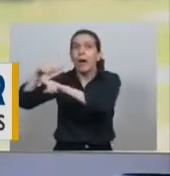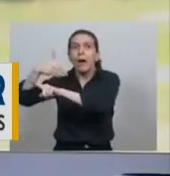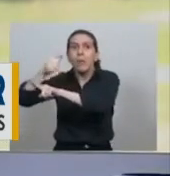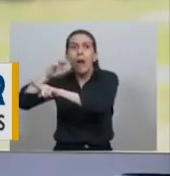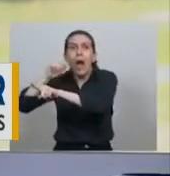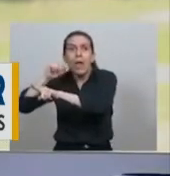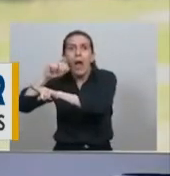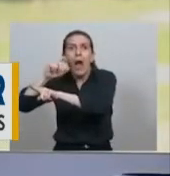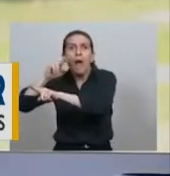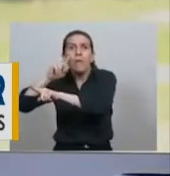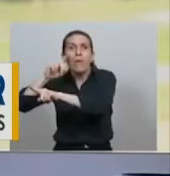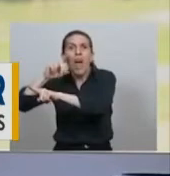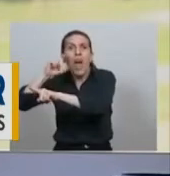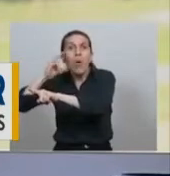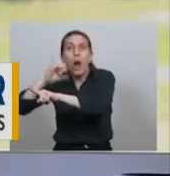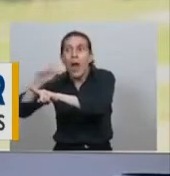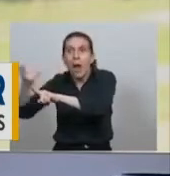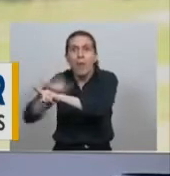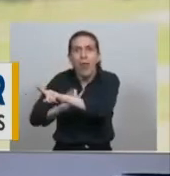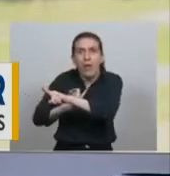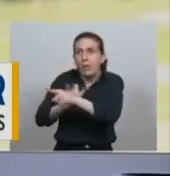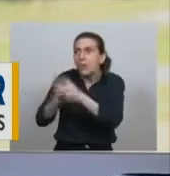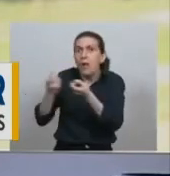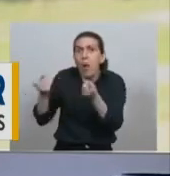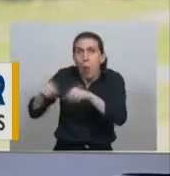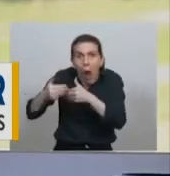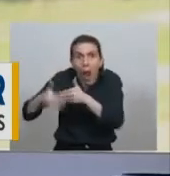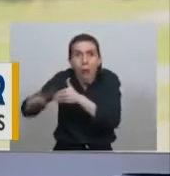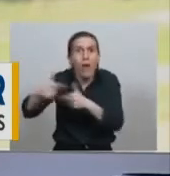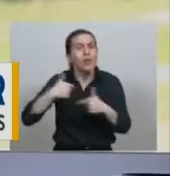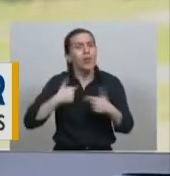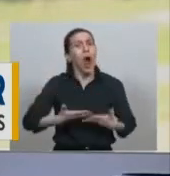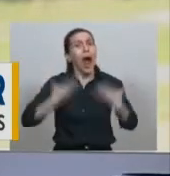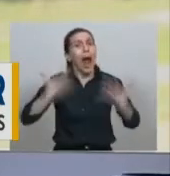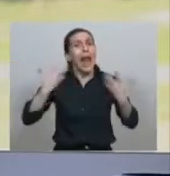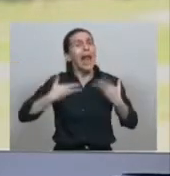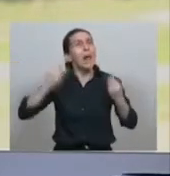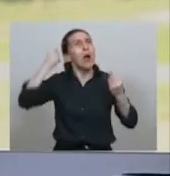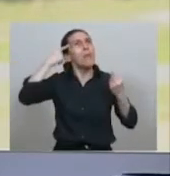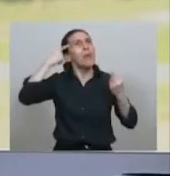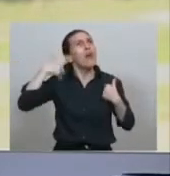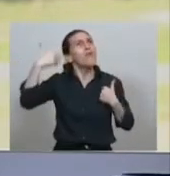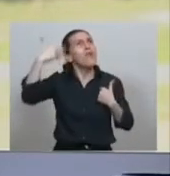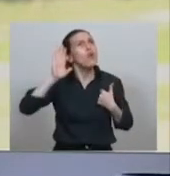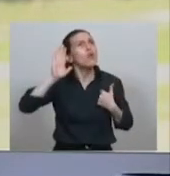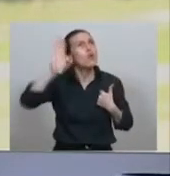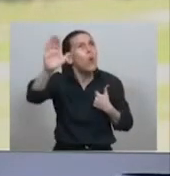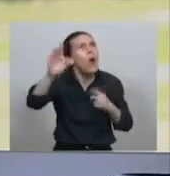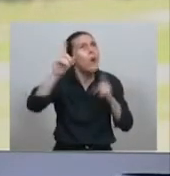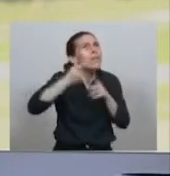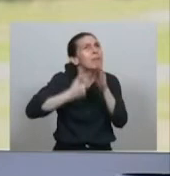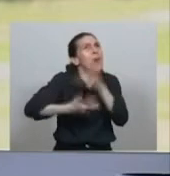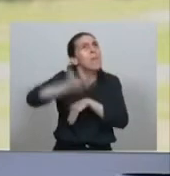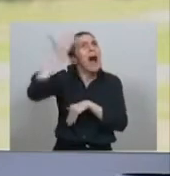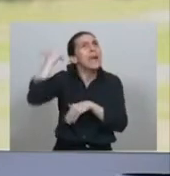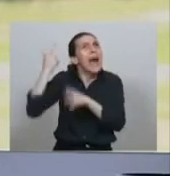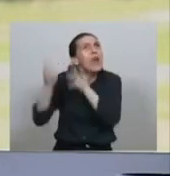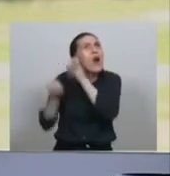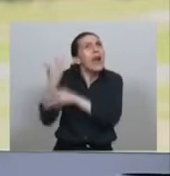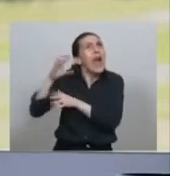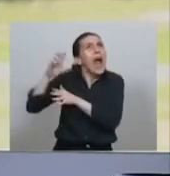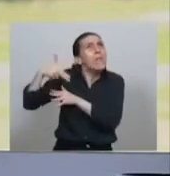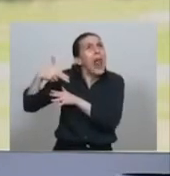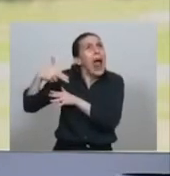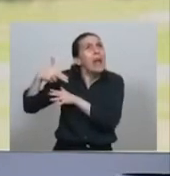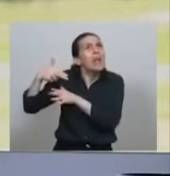pero me llena de alegría fundamentalmente pensando en el futuro, pensando en que esa herramienta del pasado podemos traerla